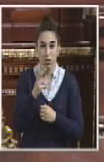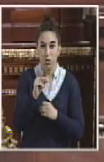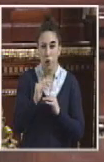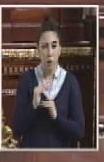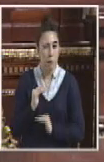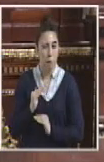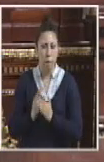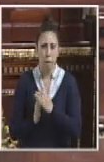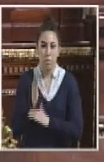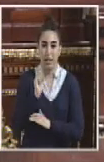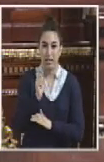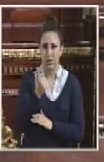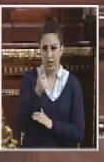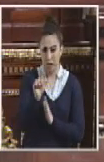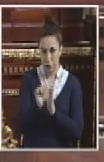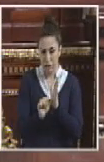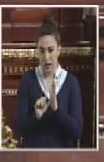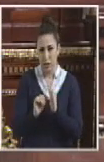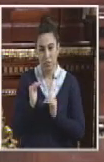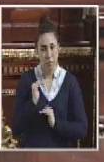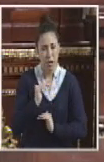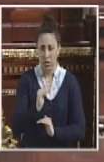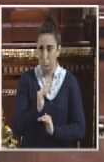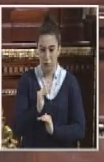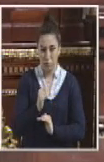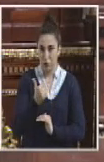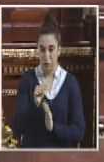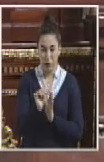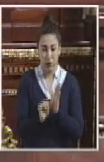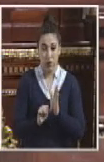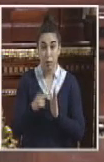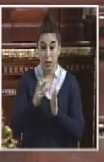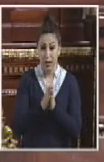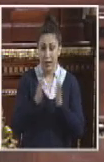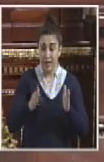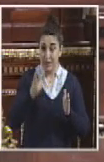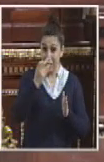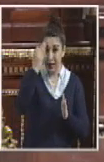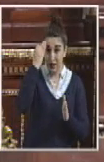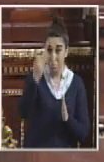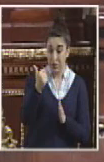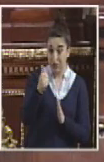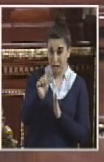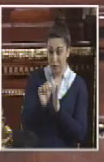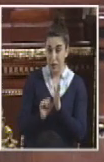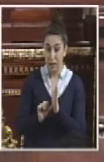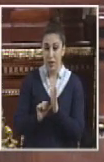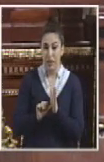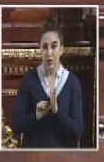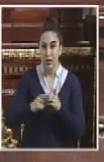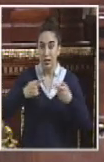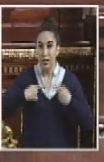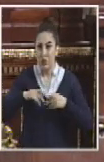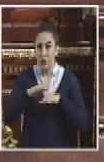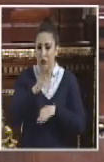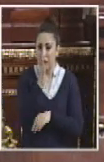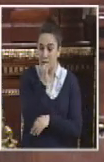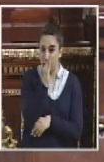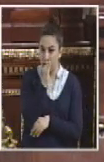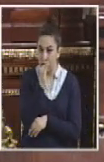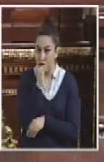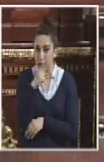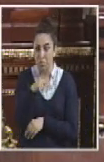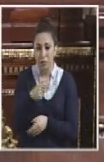meses. Sin embargo, durante este tiempo, las personas desempleadas y sus familias continúan